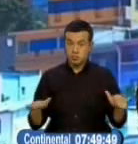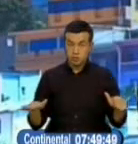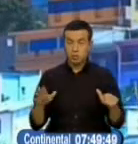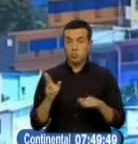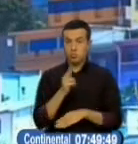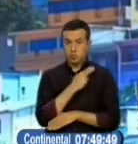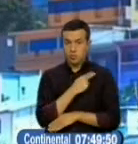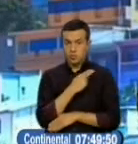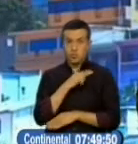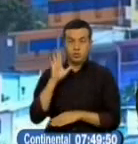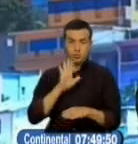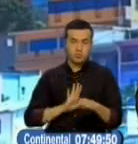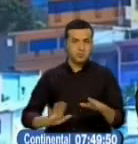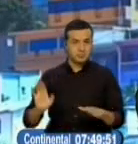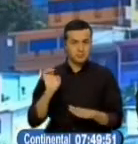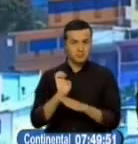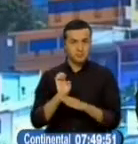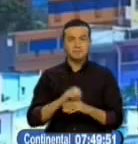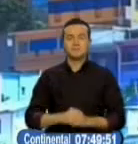las universidades del país.